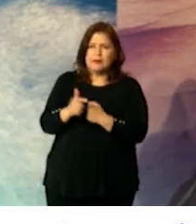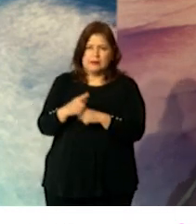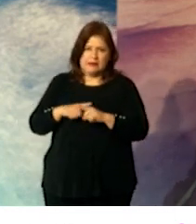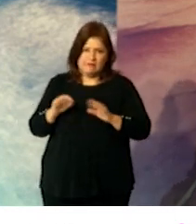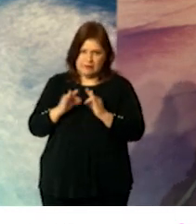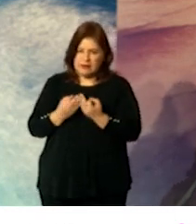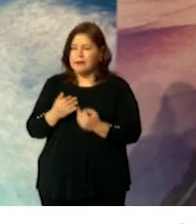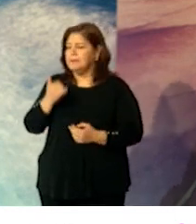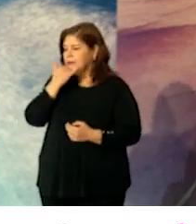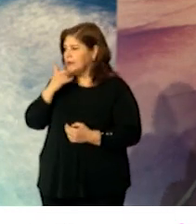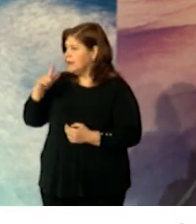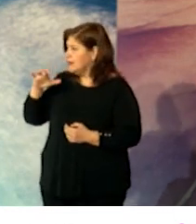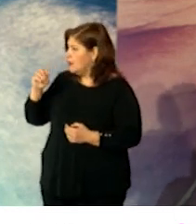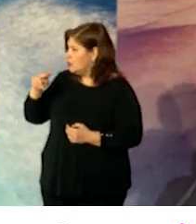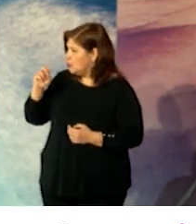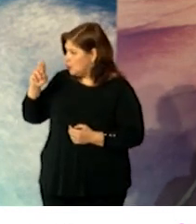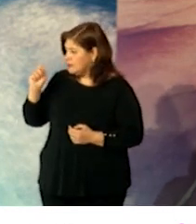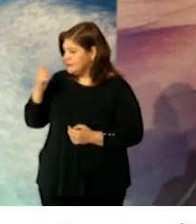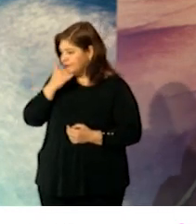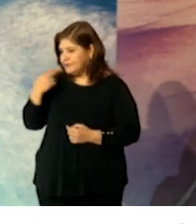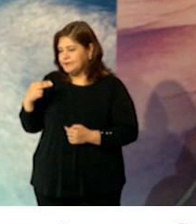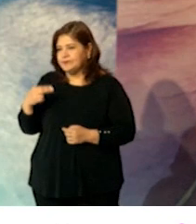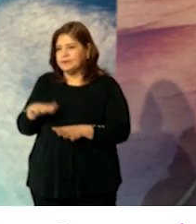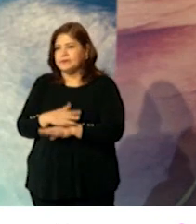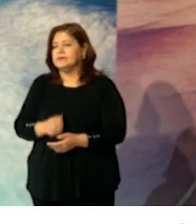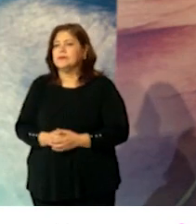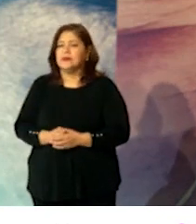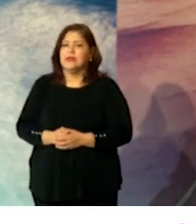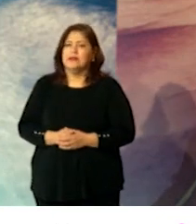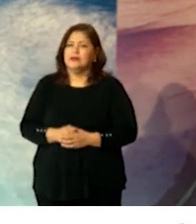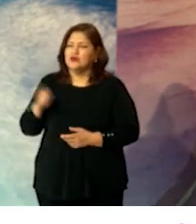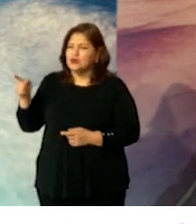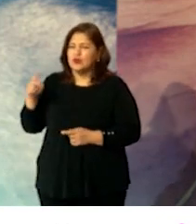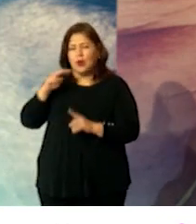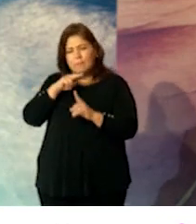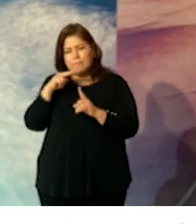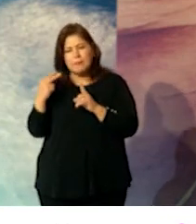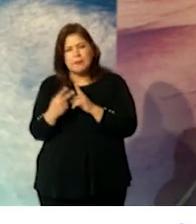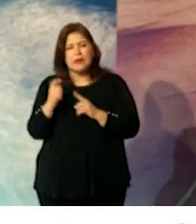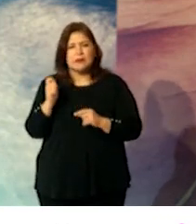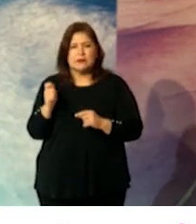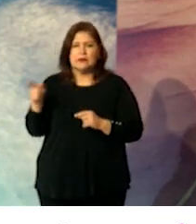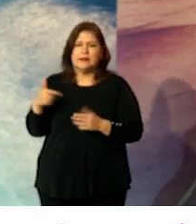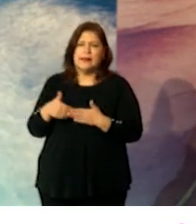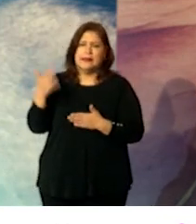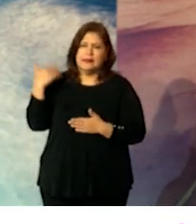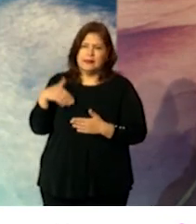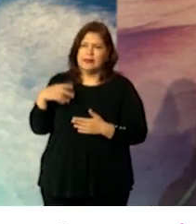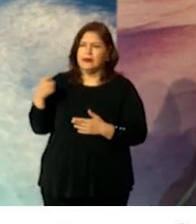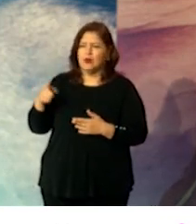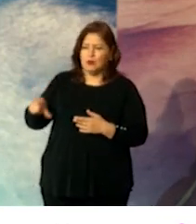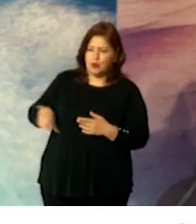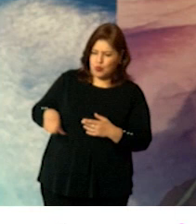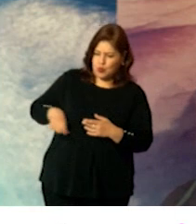Leonor, perdóname que te tengo como Laura acá. Leonor, ¿tú cómo lo ves desde la perspectiva de haber transitado entre el sector público